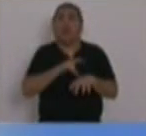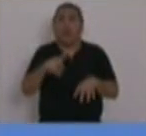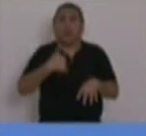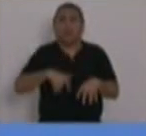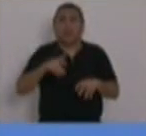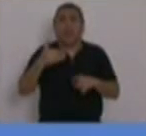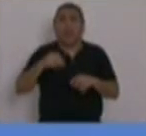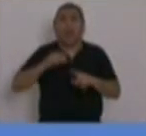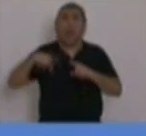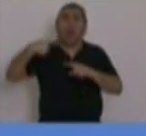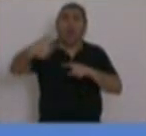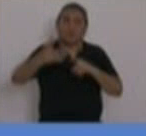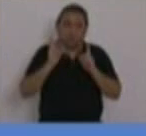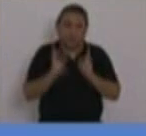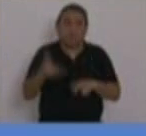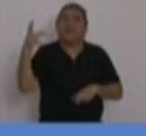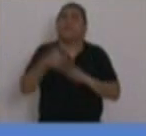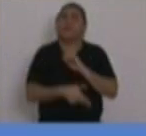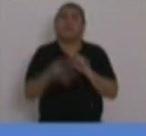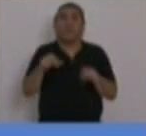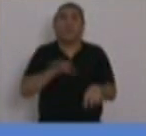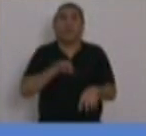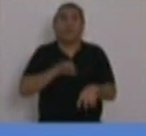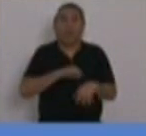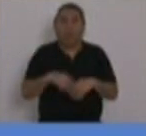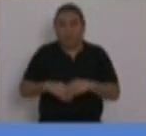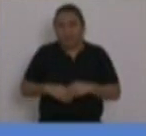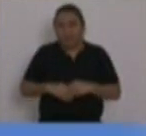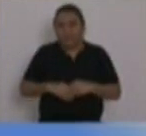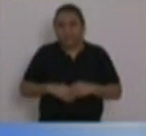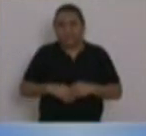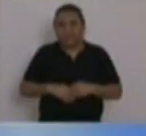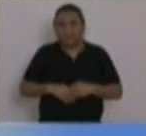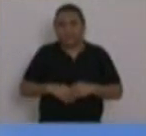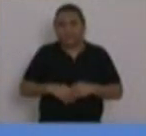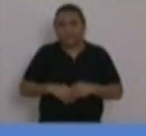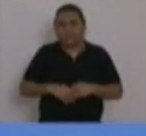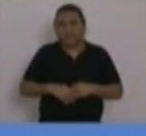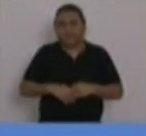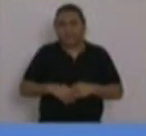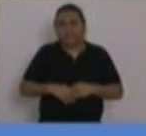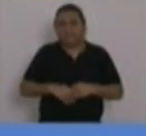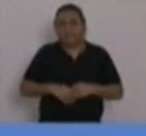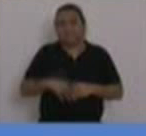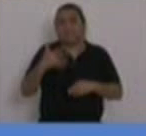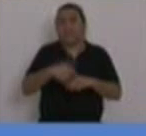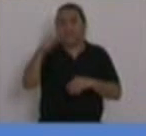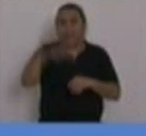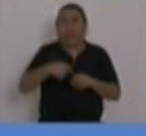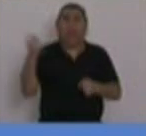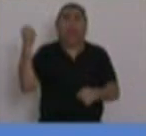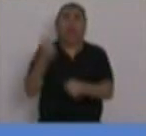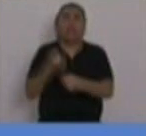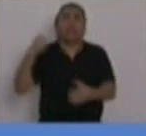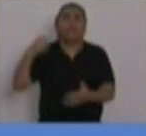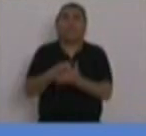millones de dólares pasó a la finalización del gobierno en los últimos años a 380.000, casi el 50%, con lo cual